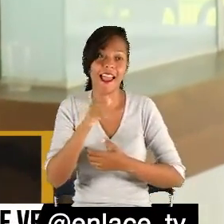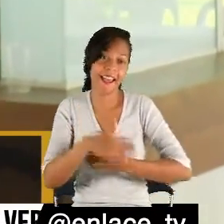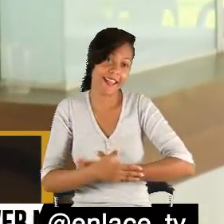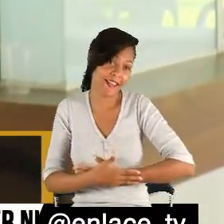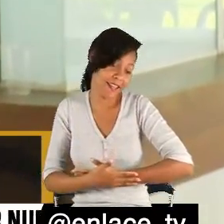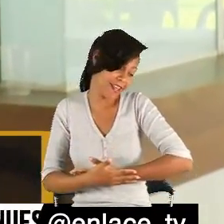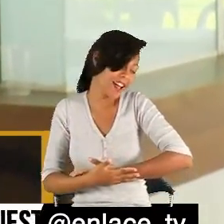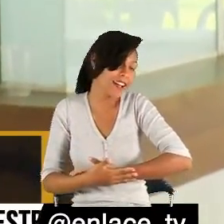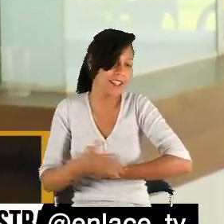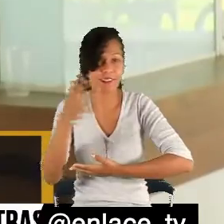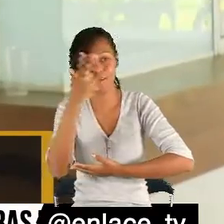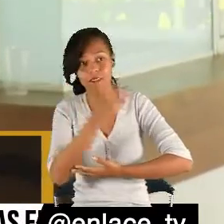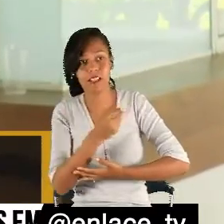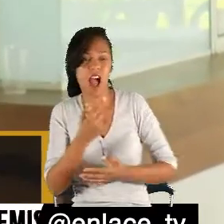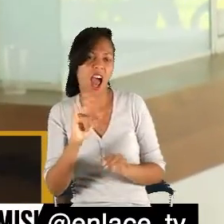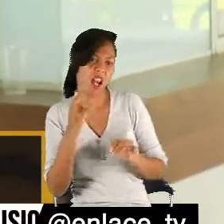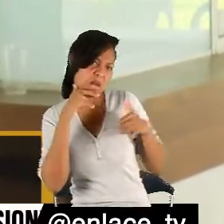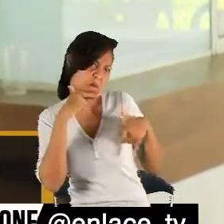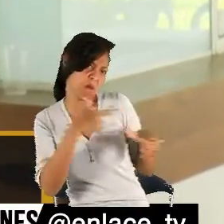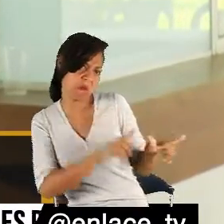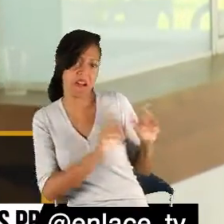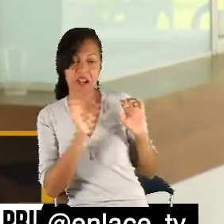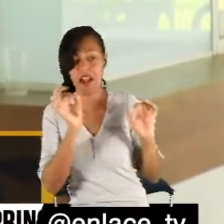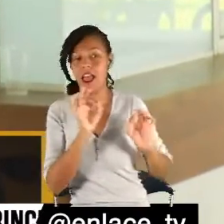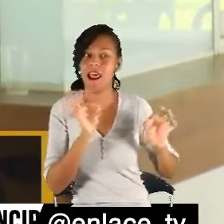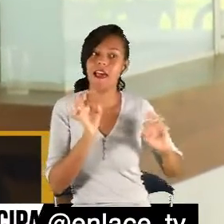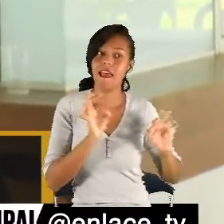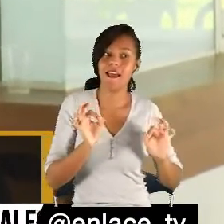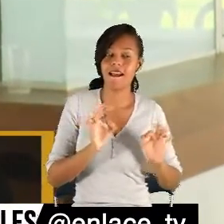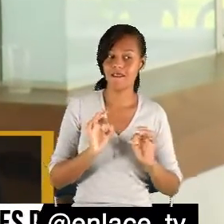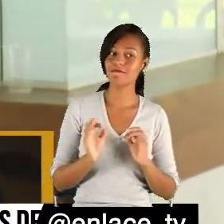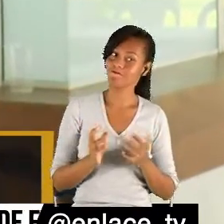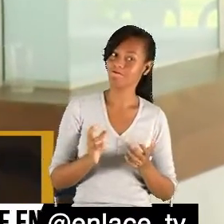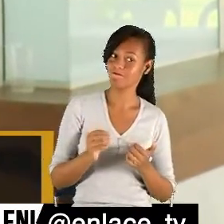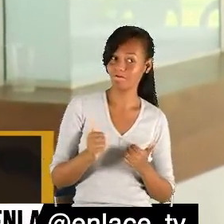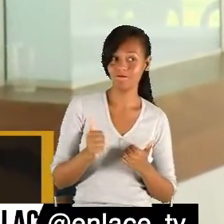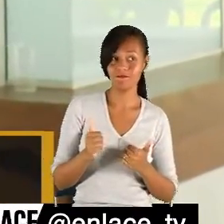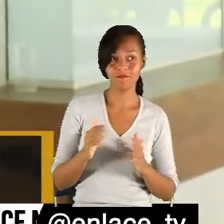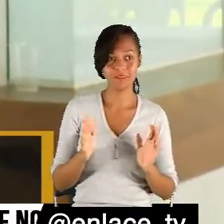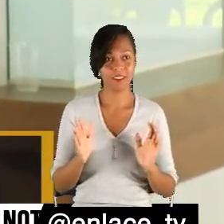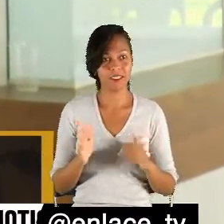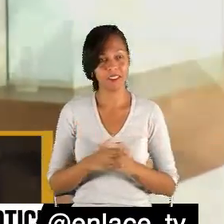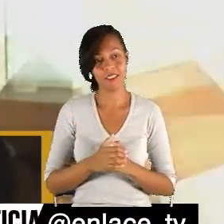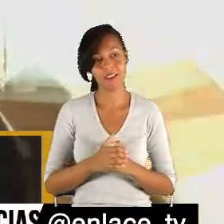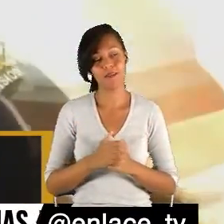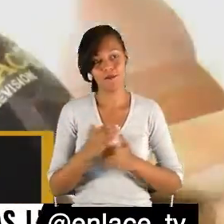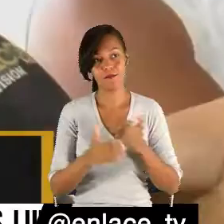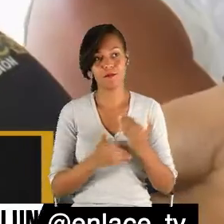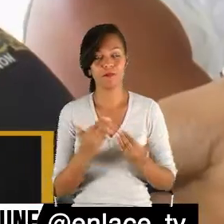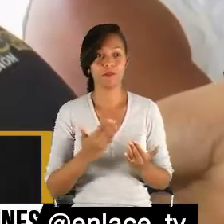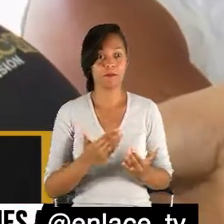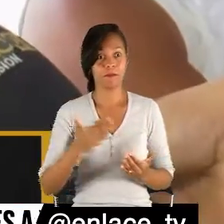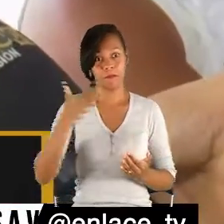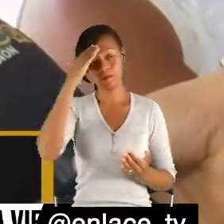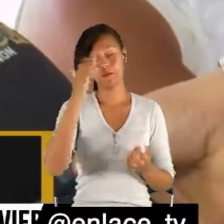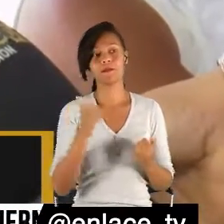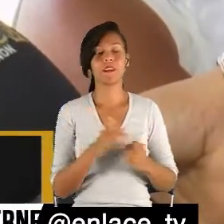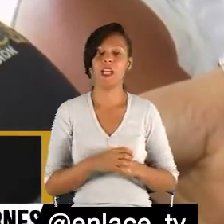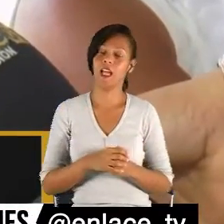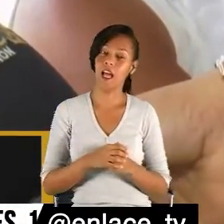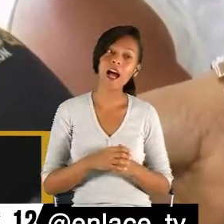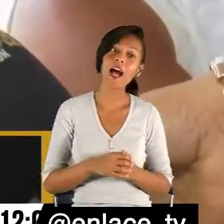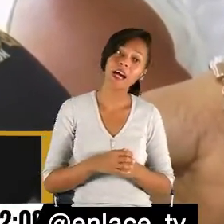se burlen de ella ni nada porque la niña está en mejor una cama mejor la calidad de vida gracias le doy